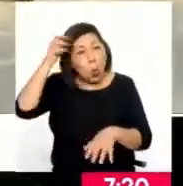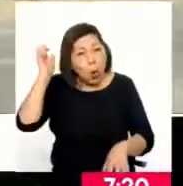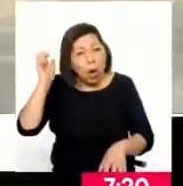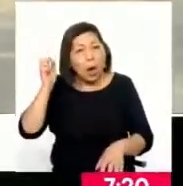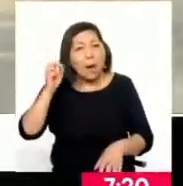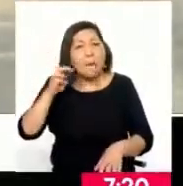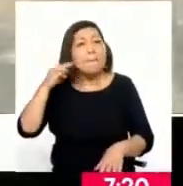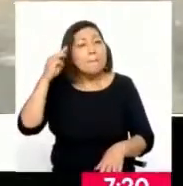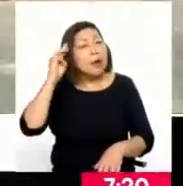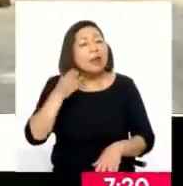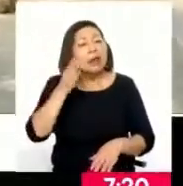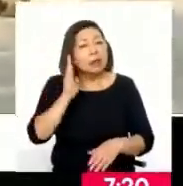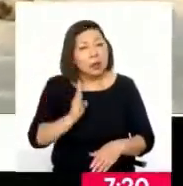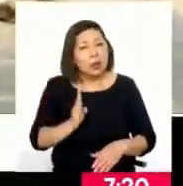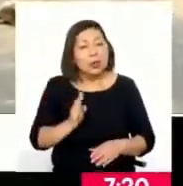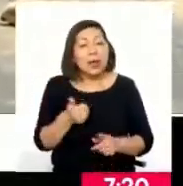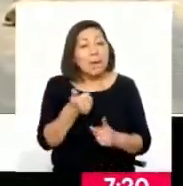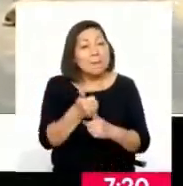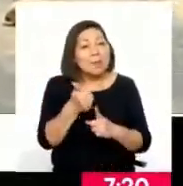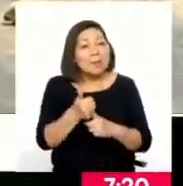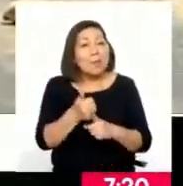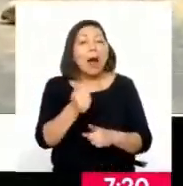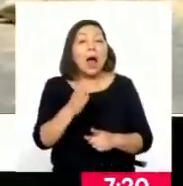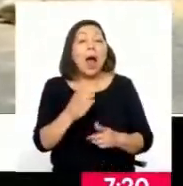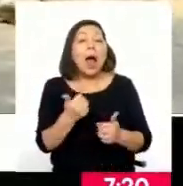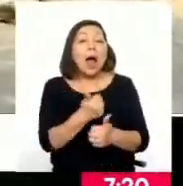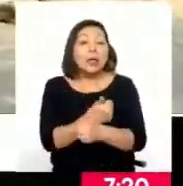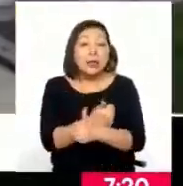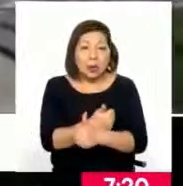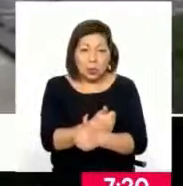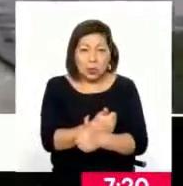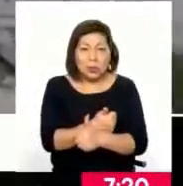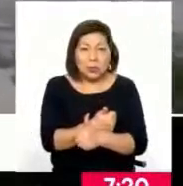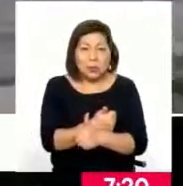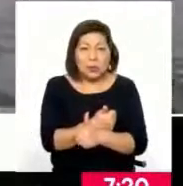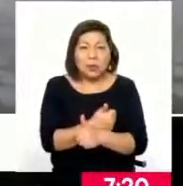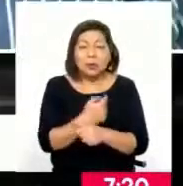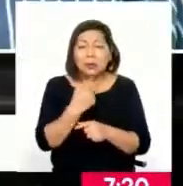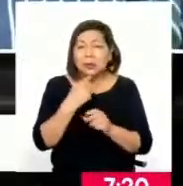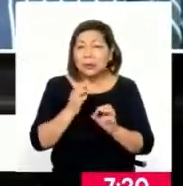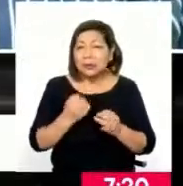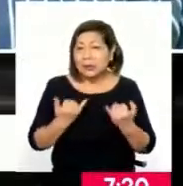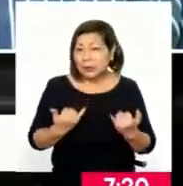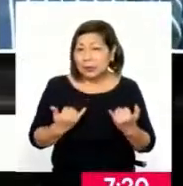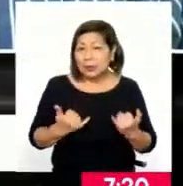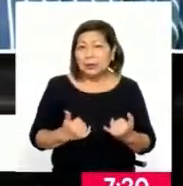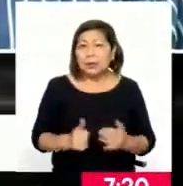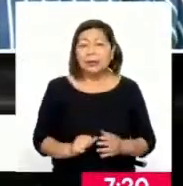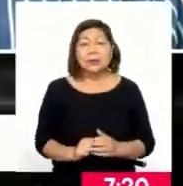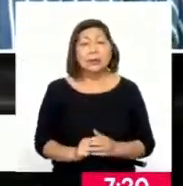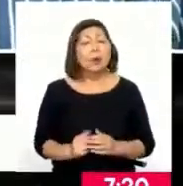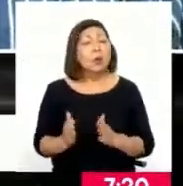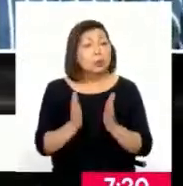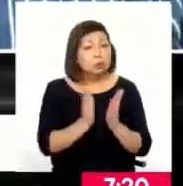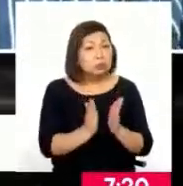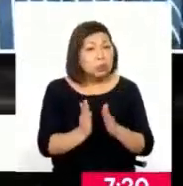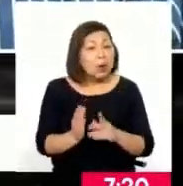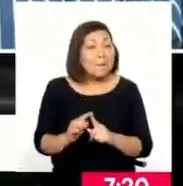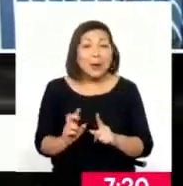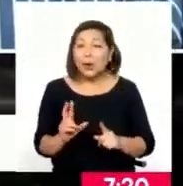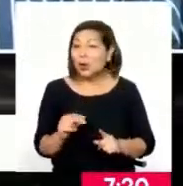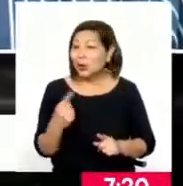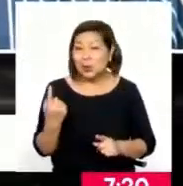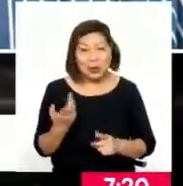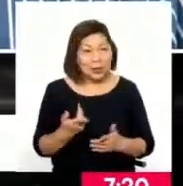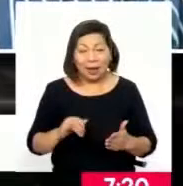Madre de Dios, al mismo Abancay, a Ayacucho. Lo cierto es que se ha organizado, pero no